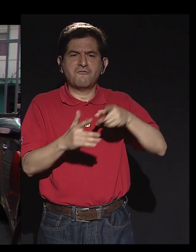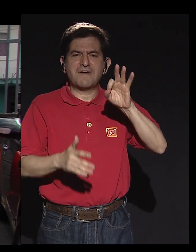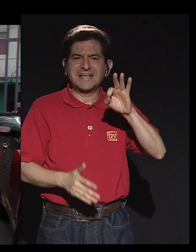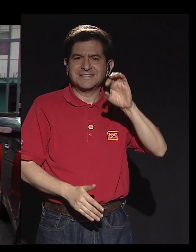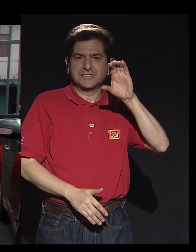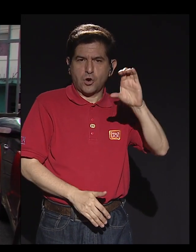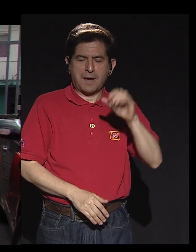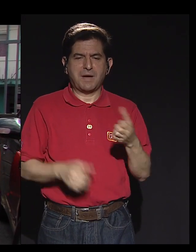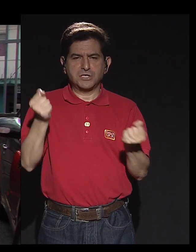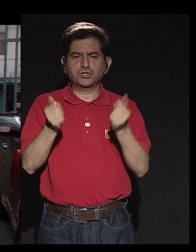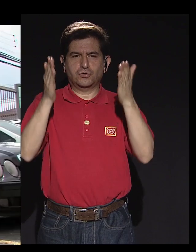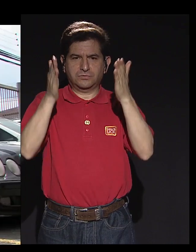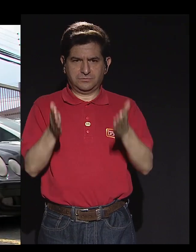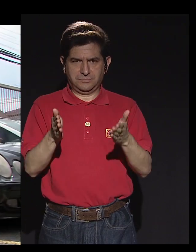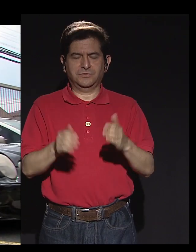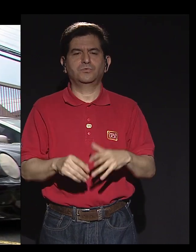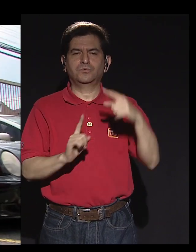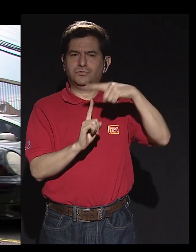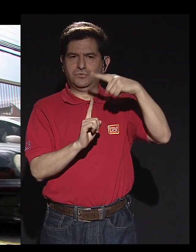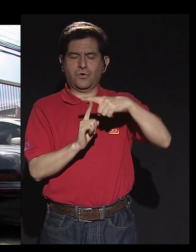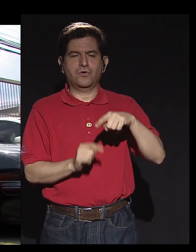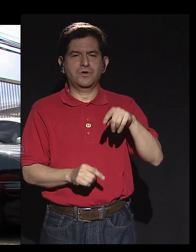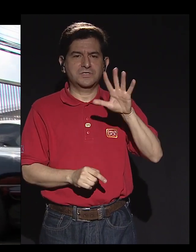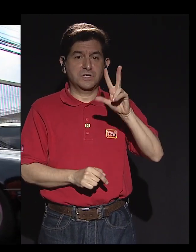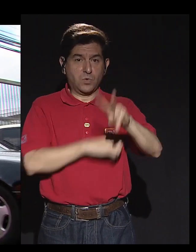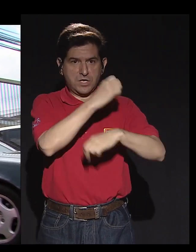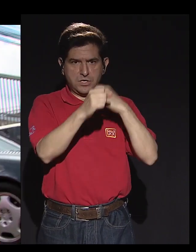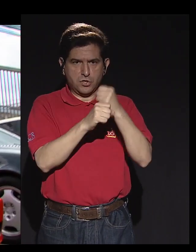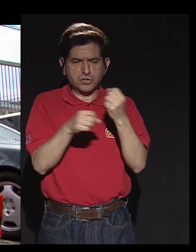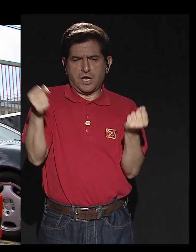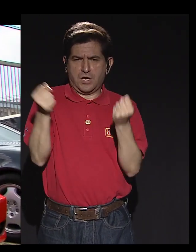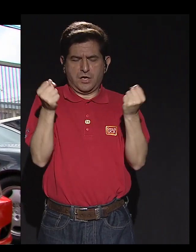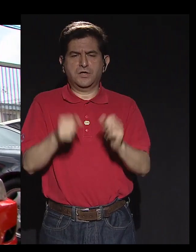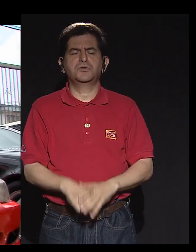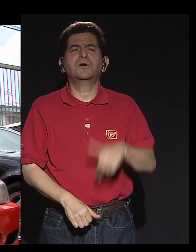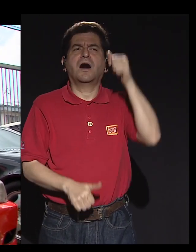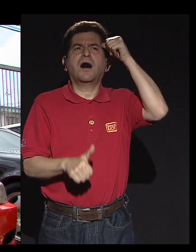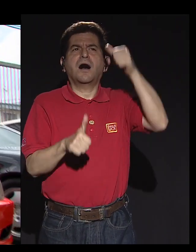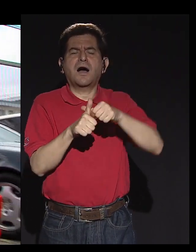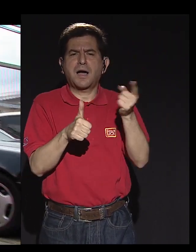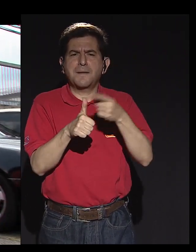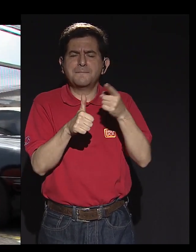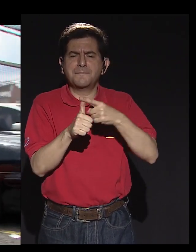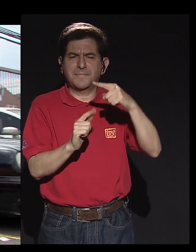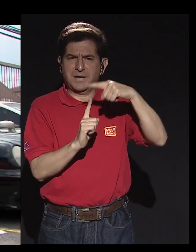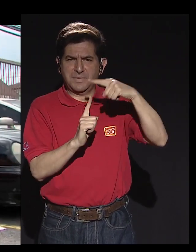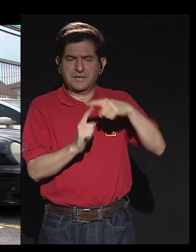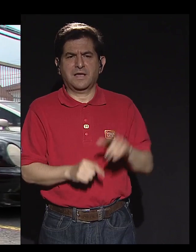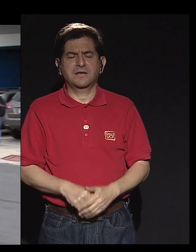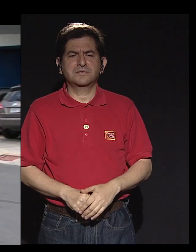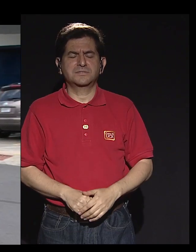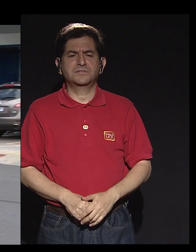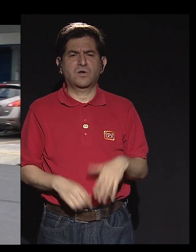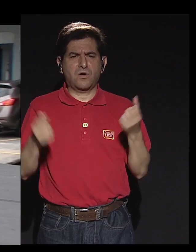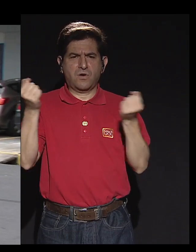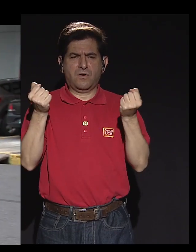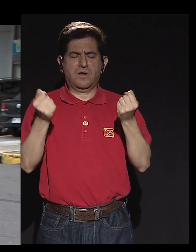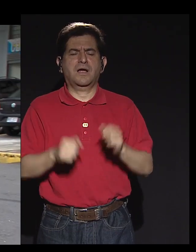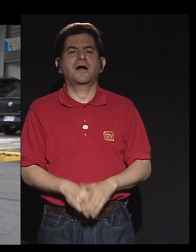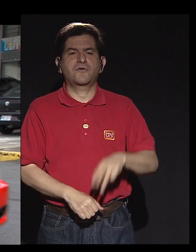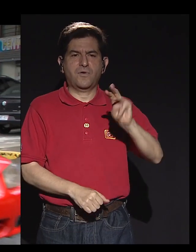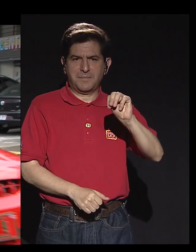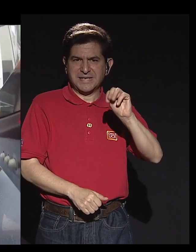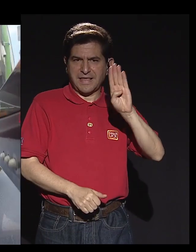inicia Francisco Camacho a conducir su taxi. Con más de 52 años de manejar, aún recuerda su primer taxi, un flamante